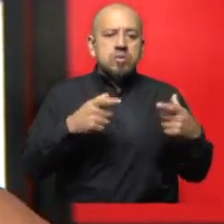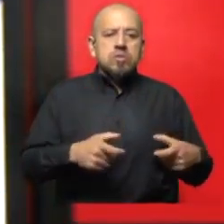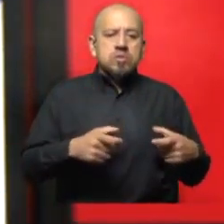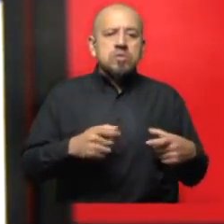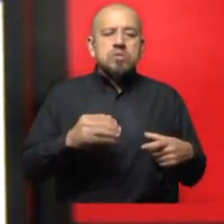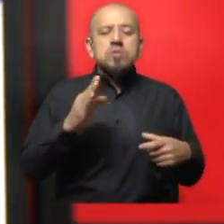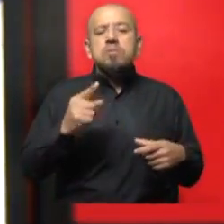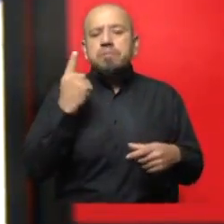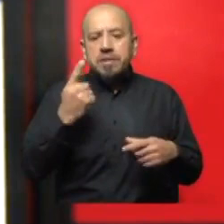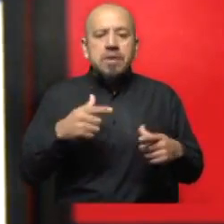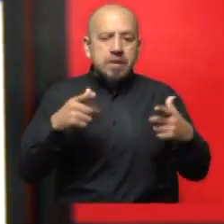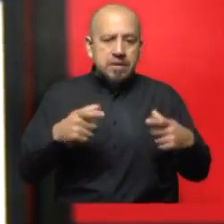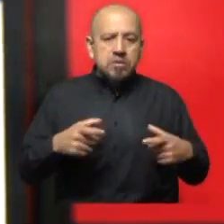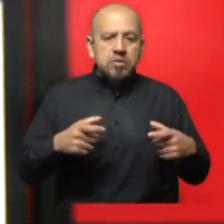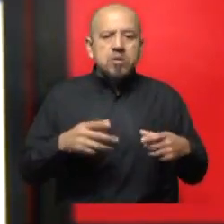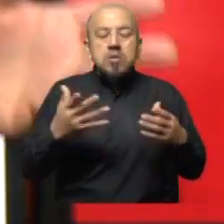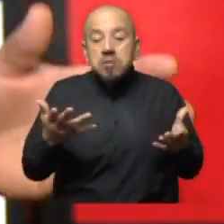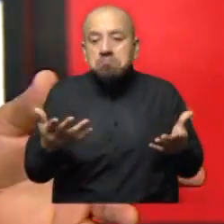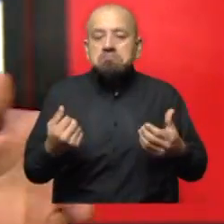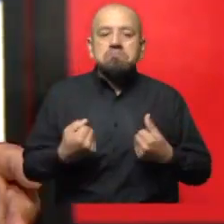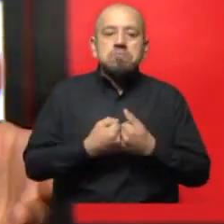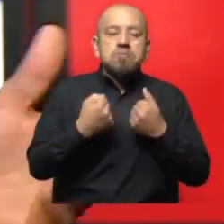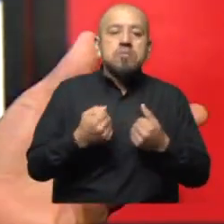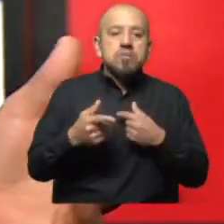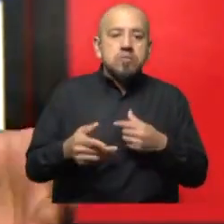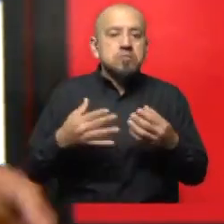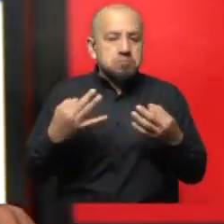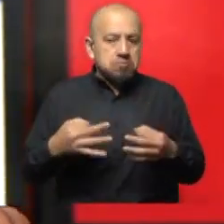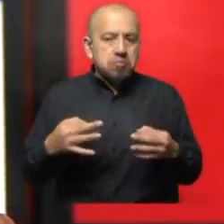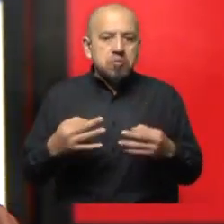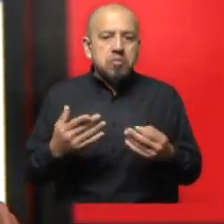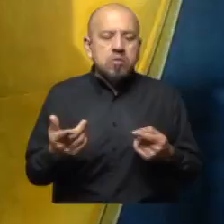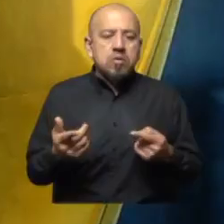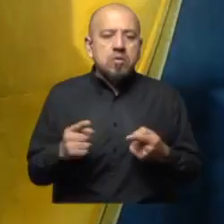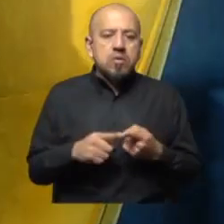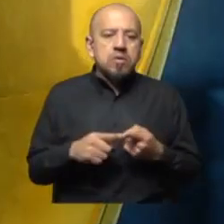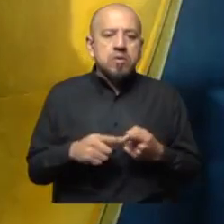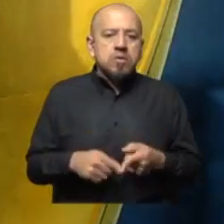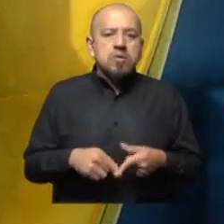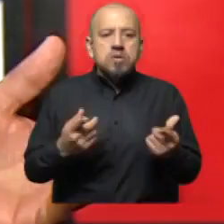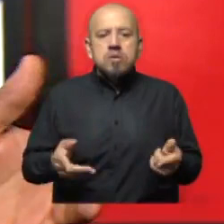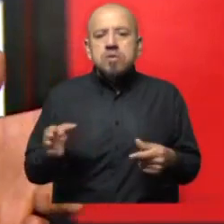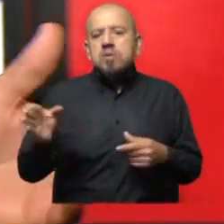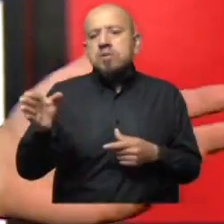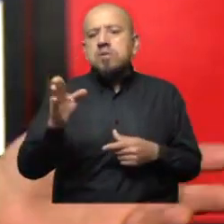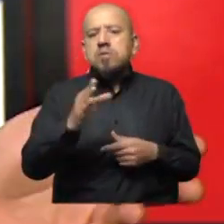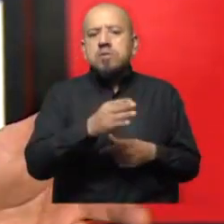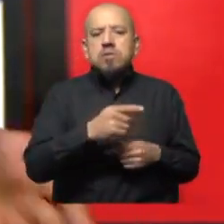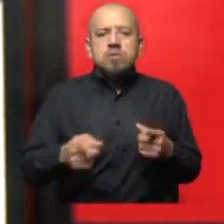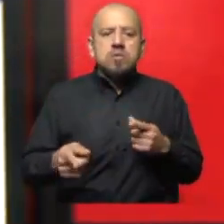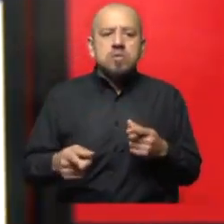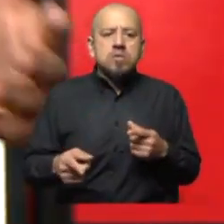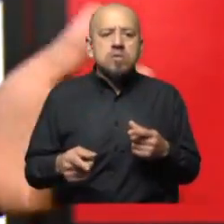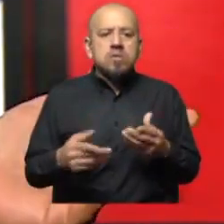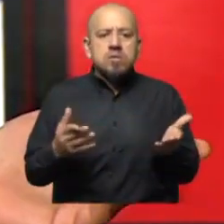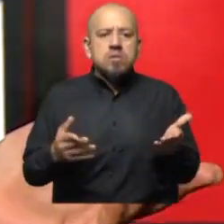musal es todo muy de golpe nadie esperaba que no fuera como no fue éste sería tocar por todos lados viste graban una cosa de